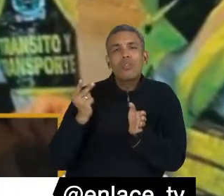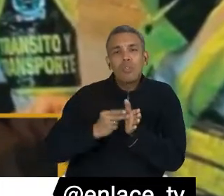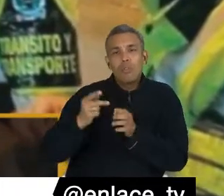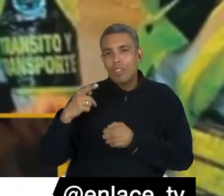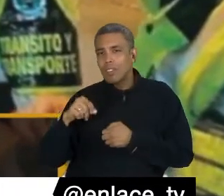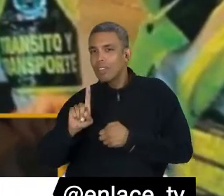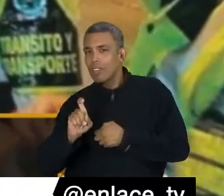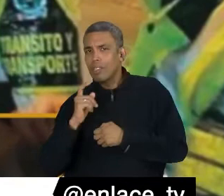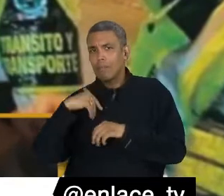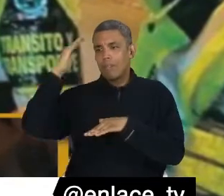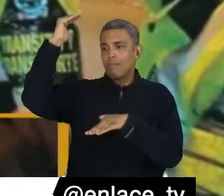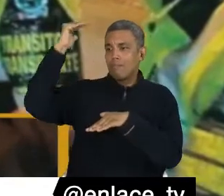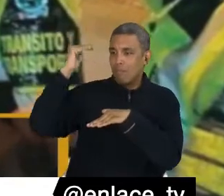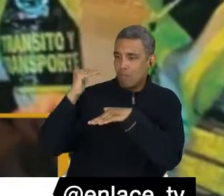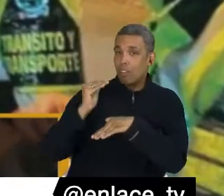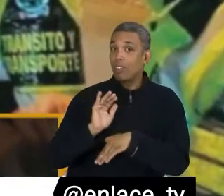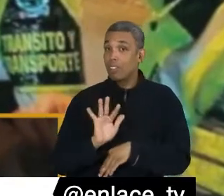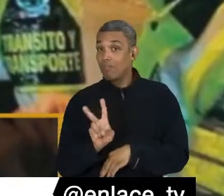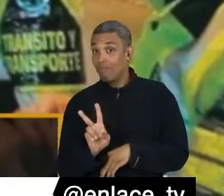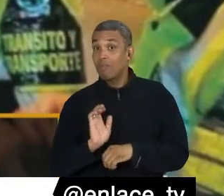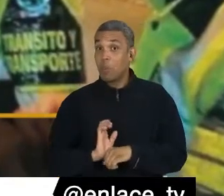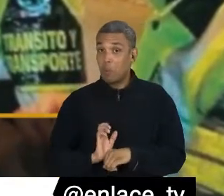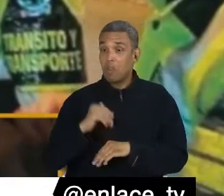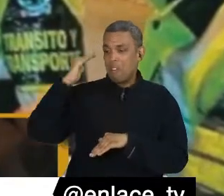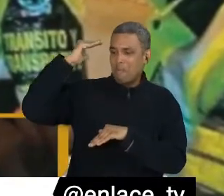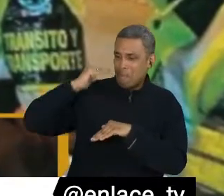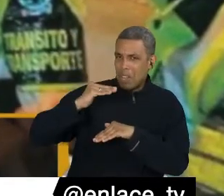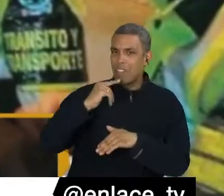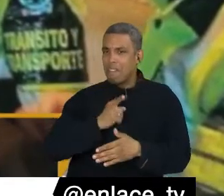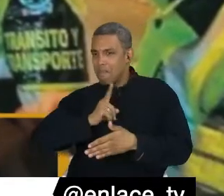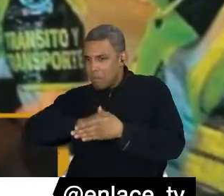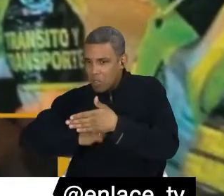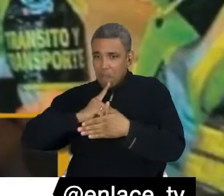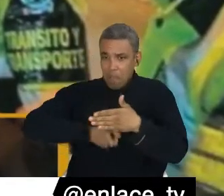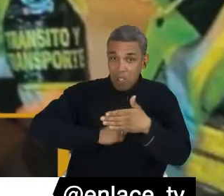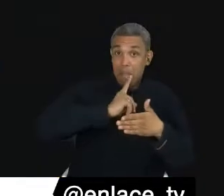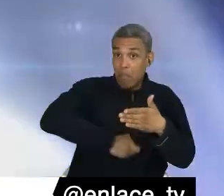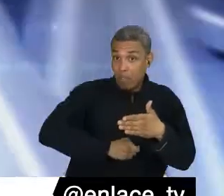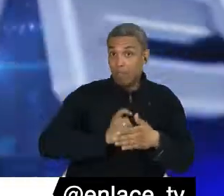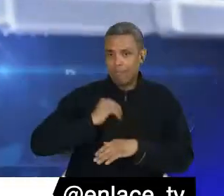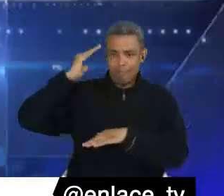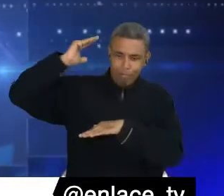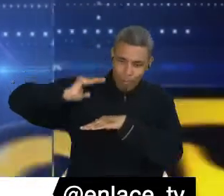a 52. Así lo dieron a conocer las autoridades de Tránsito y Transporte de Florida Blanca.